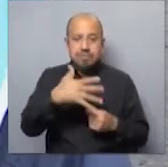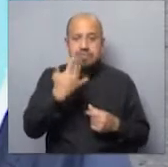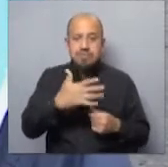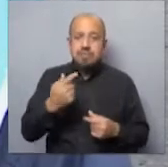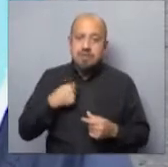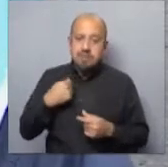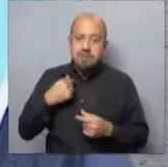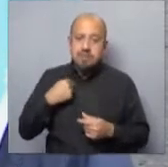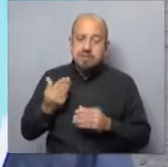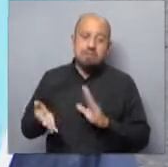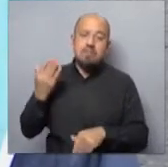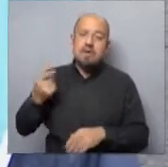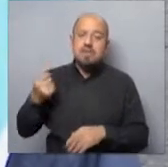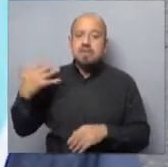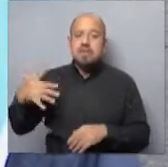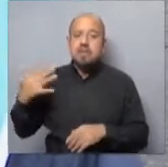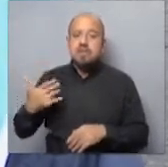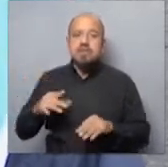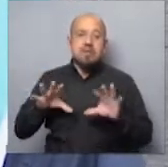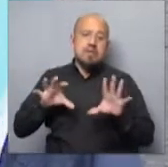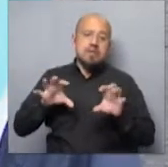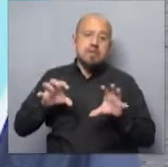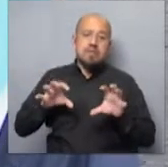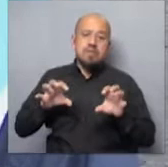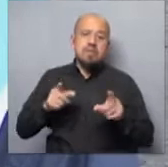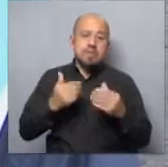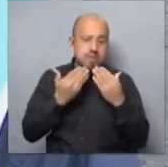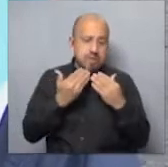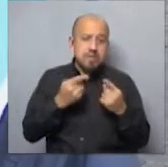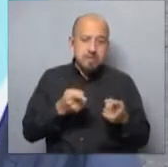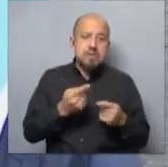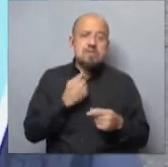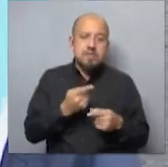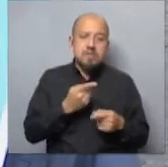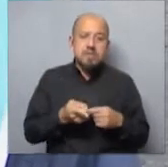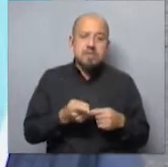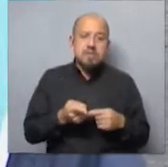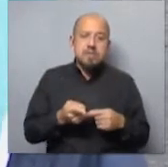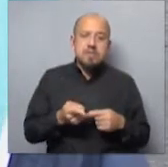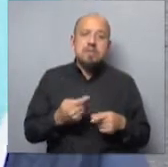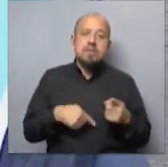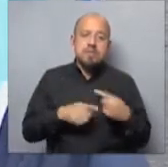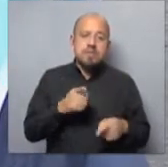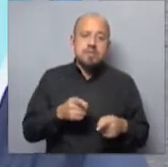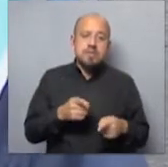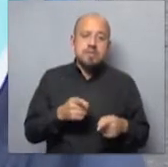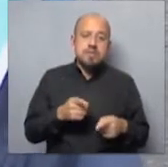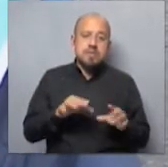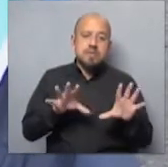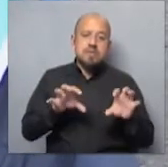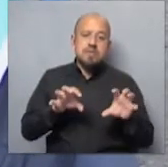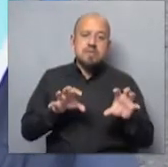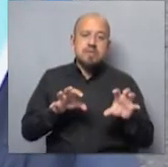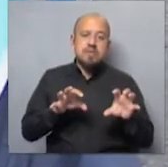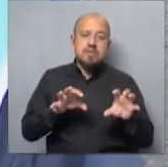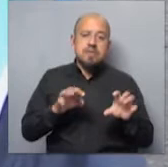más. Que esos 10 pesitos que ellos nos dan, yo se los agradezco porque me sirven de todas maneras, ¿no? Pero ellos ni siquiera los dejan de propina cuando